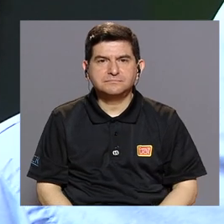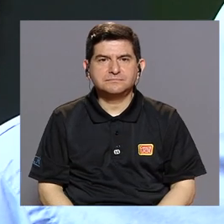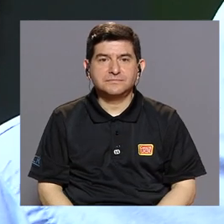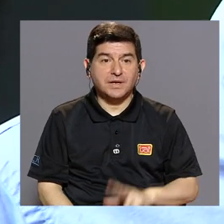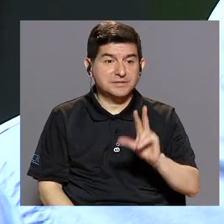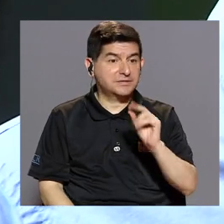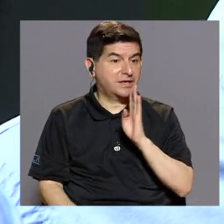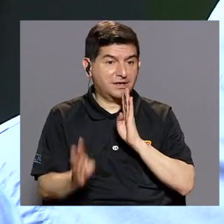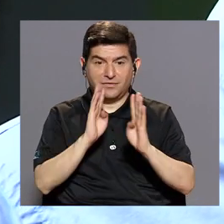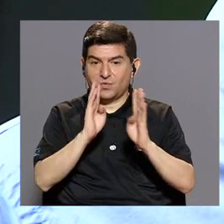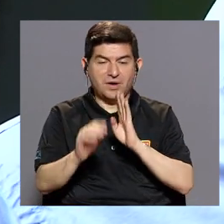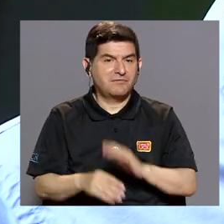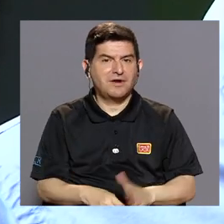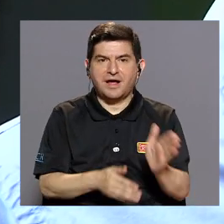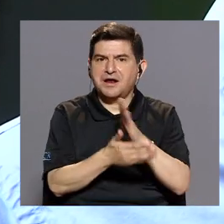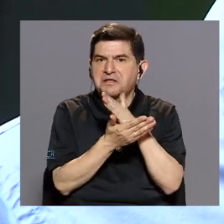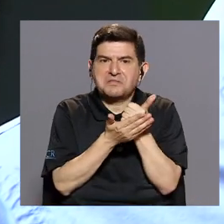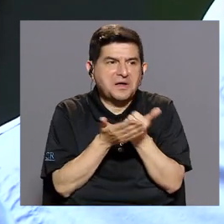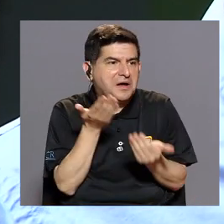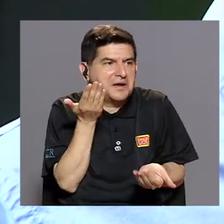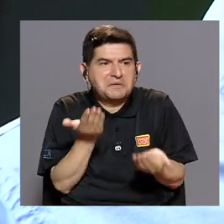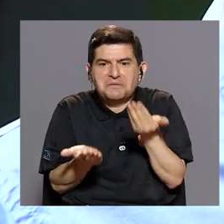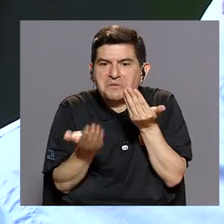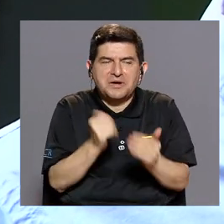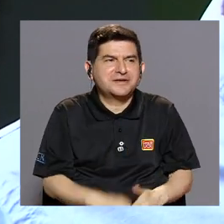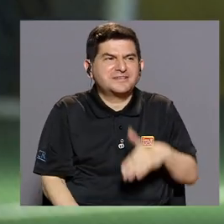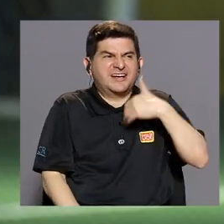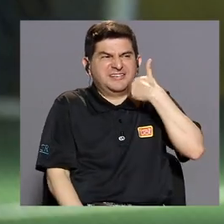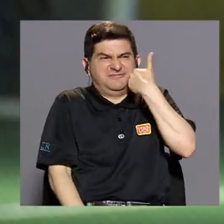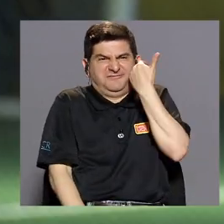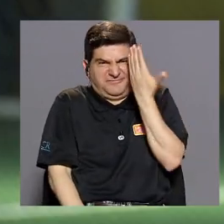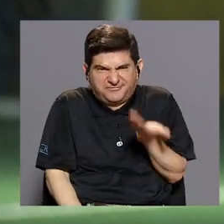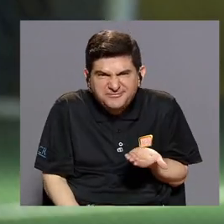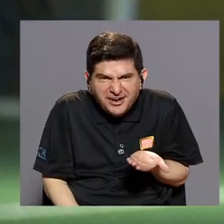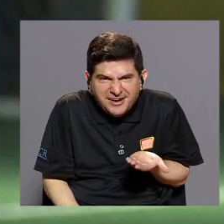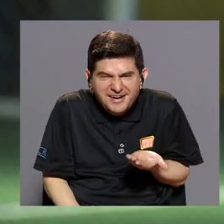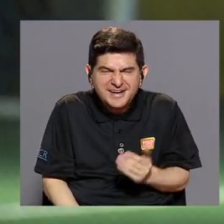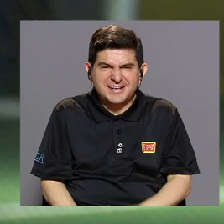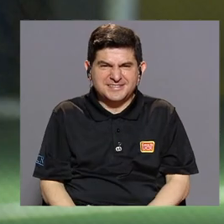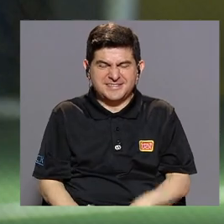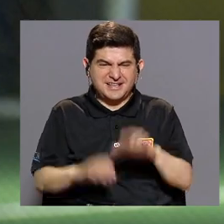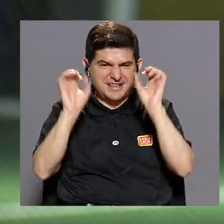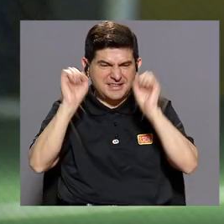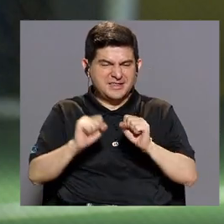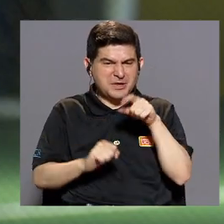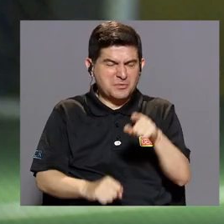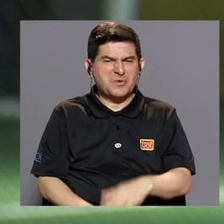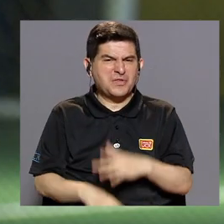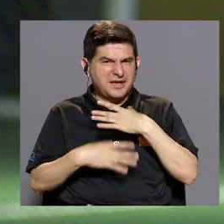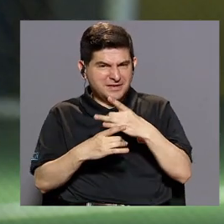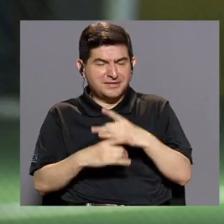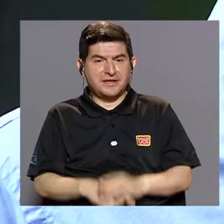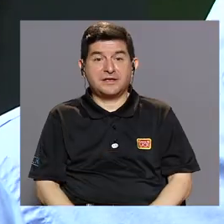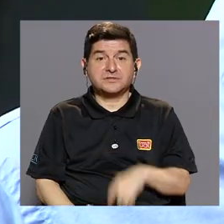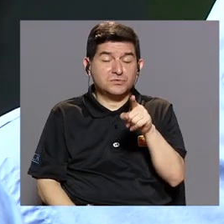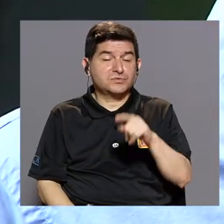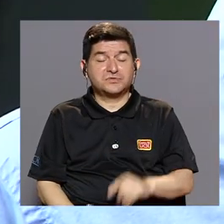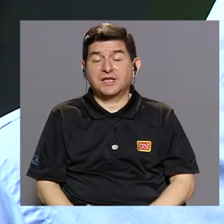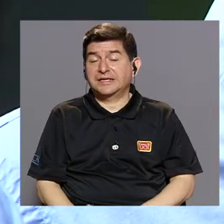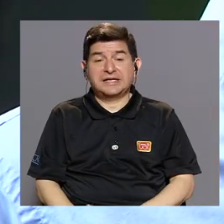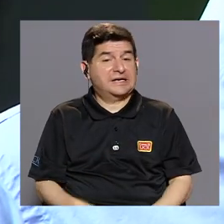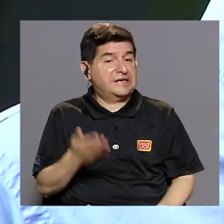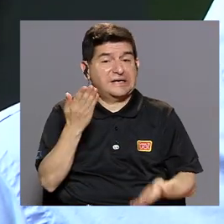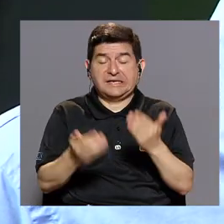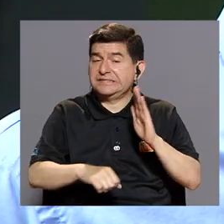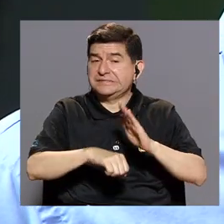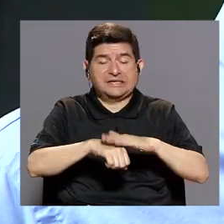que no estamos hablando de algo que sea tan fácil de causarle el chispazo, porque claro, usted no se puede dar muchas